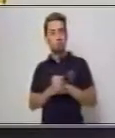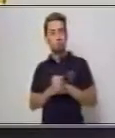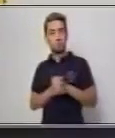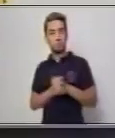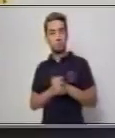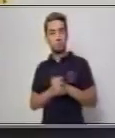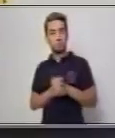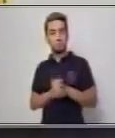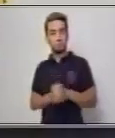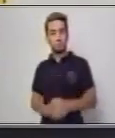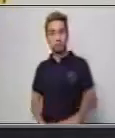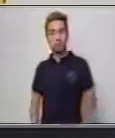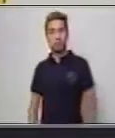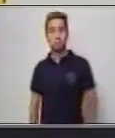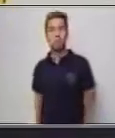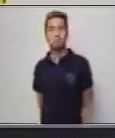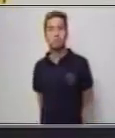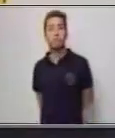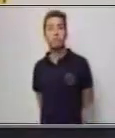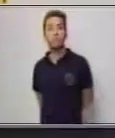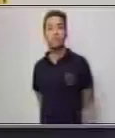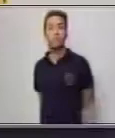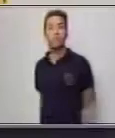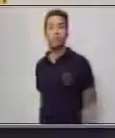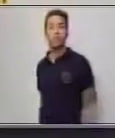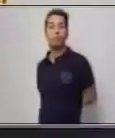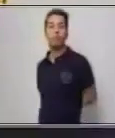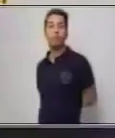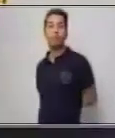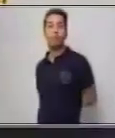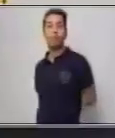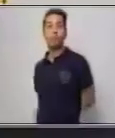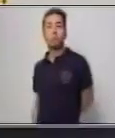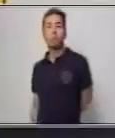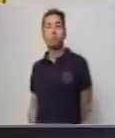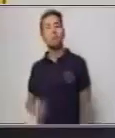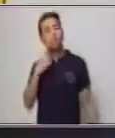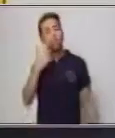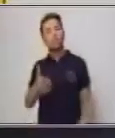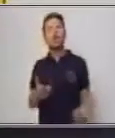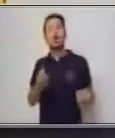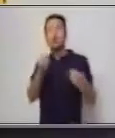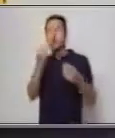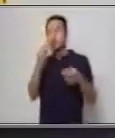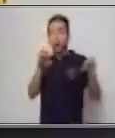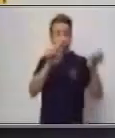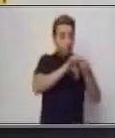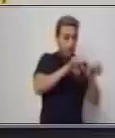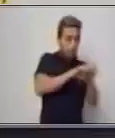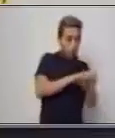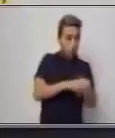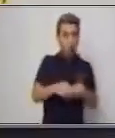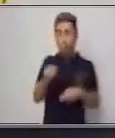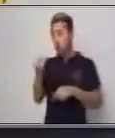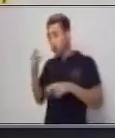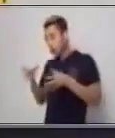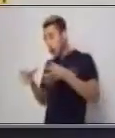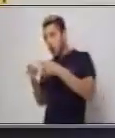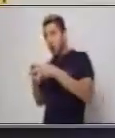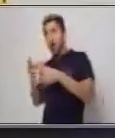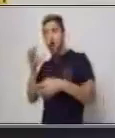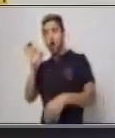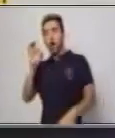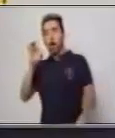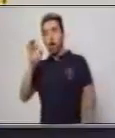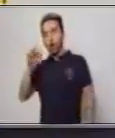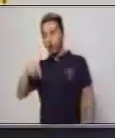Muy bien. Y vamos a encontrar los conjuntos de los números primos y los números compuestos a través de esto